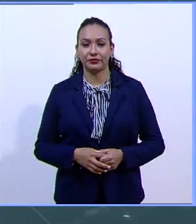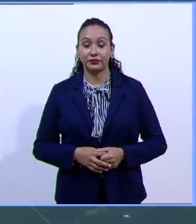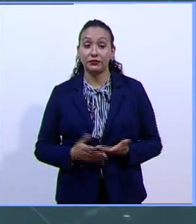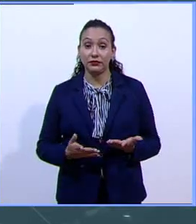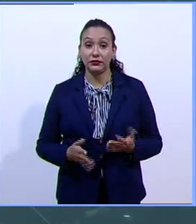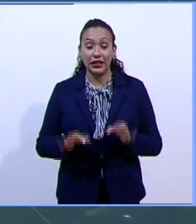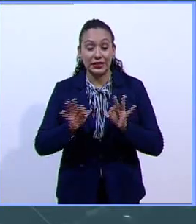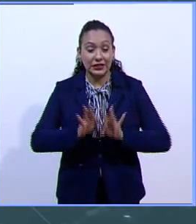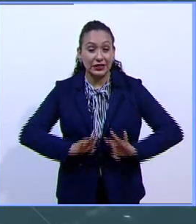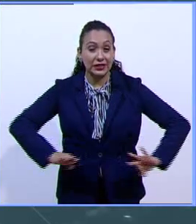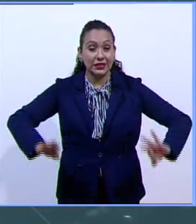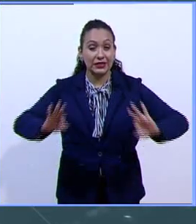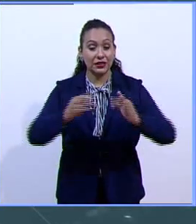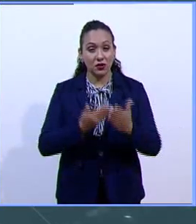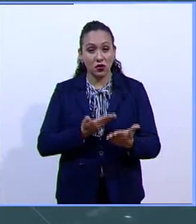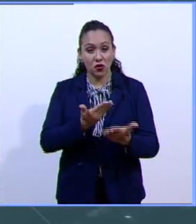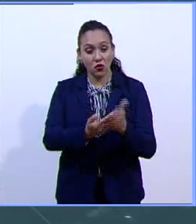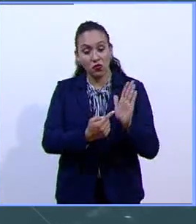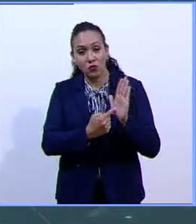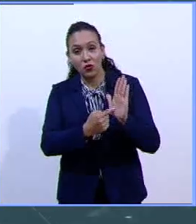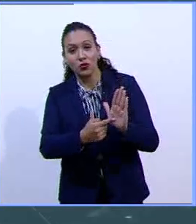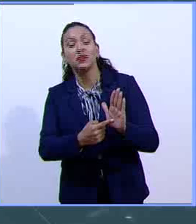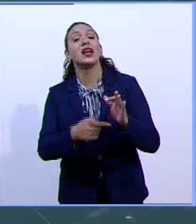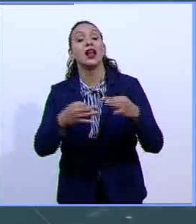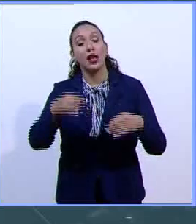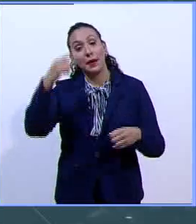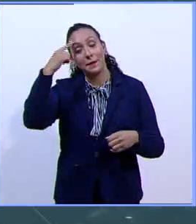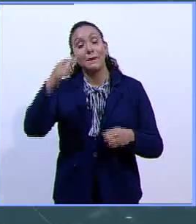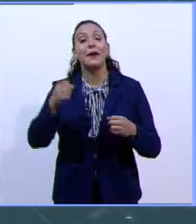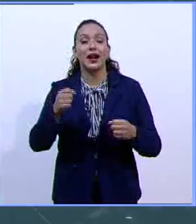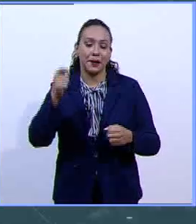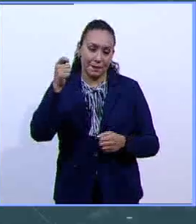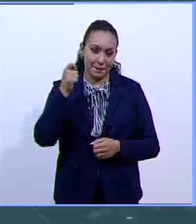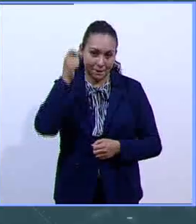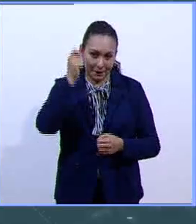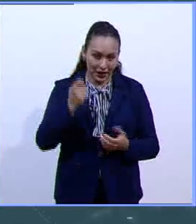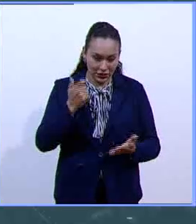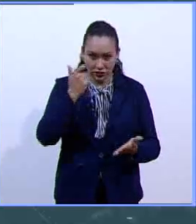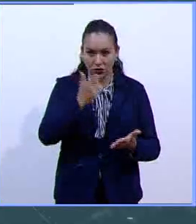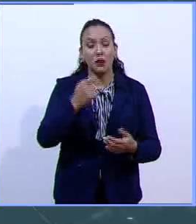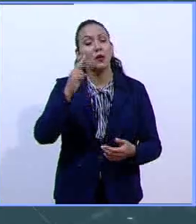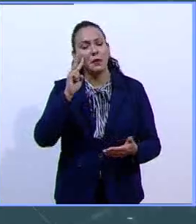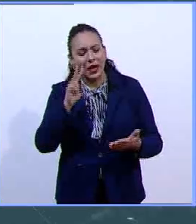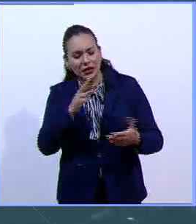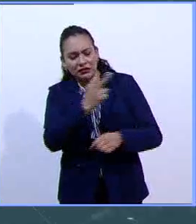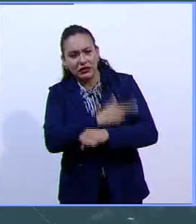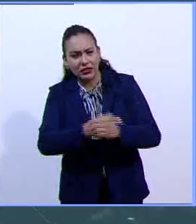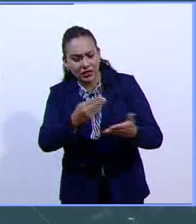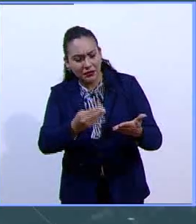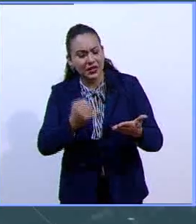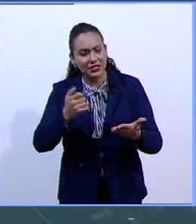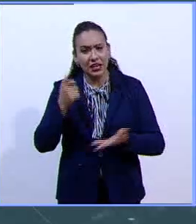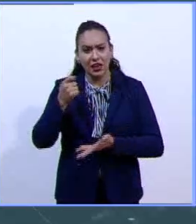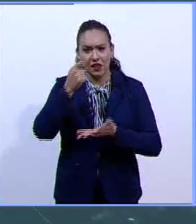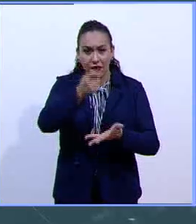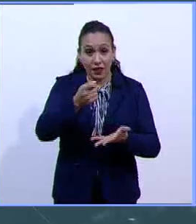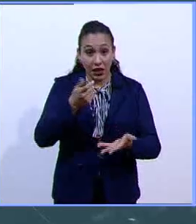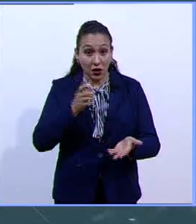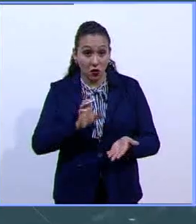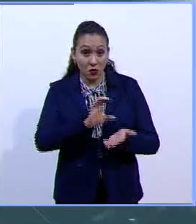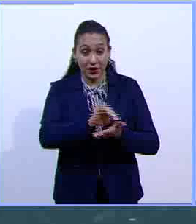Indispensable presentar la resolución del Seguro Social de otorgamiento de pensión para determinar si procede devolver fondos de